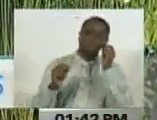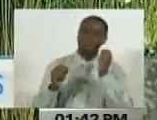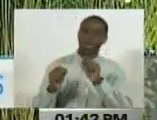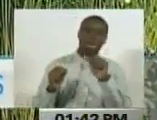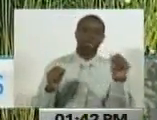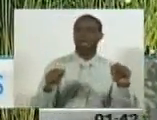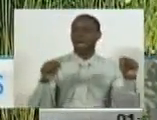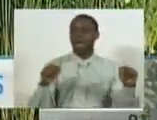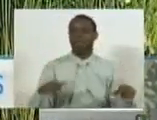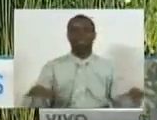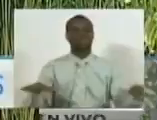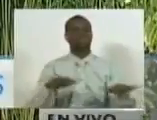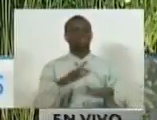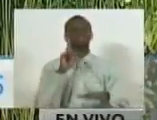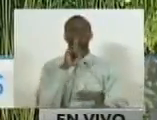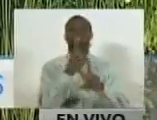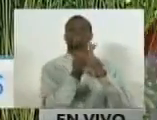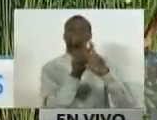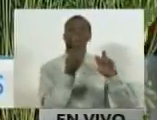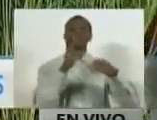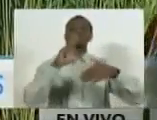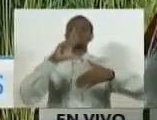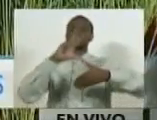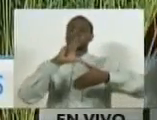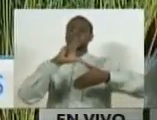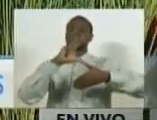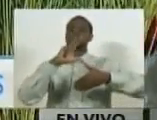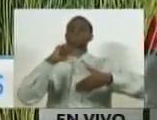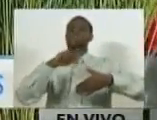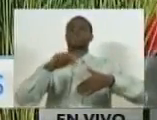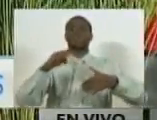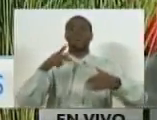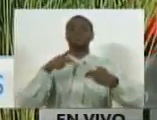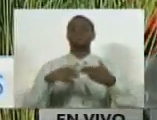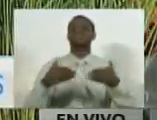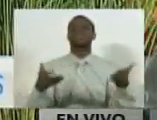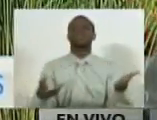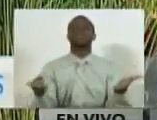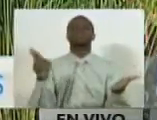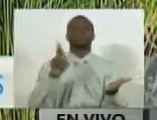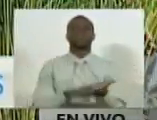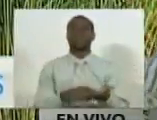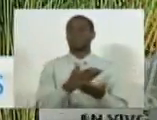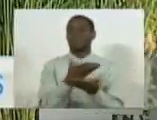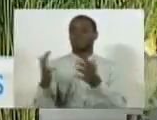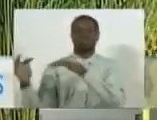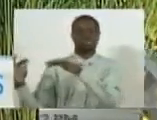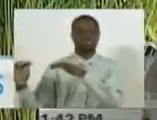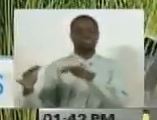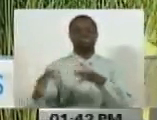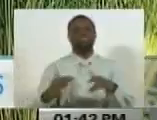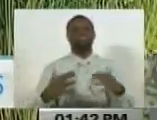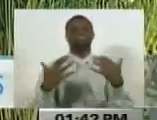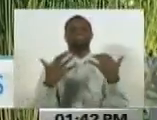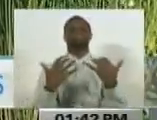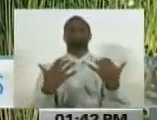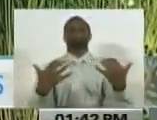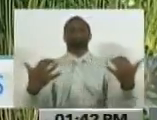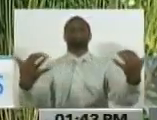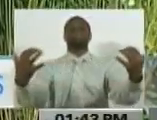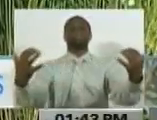Plaza Bicentenaria que la estamos reinaugurando con ustedes.